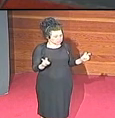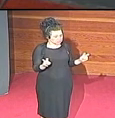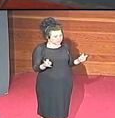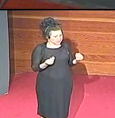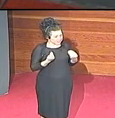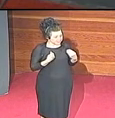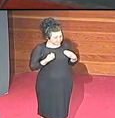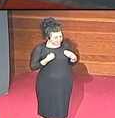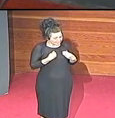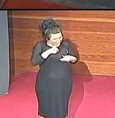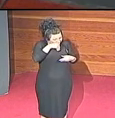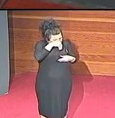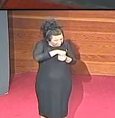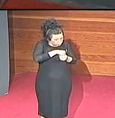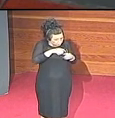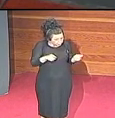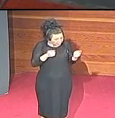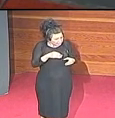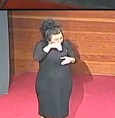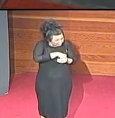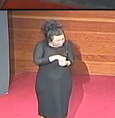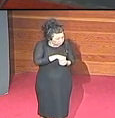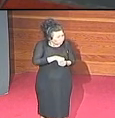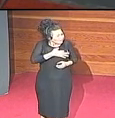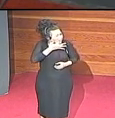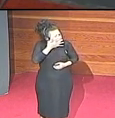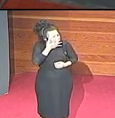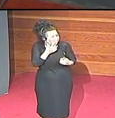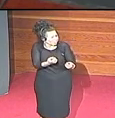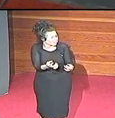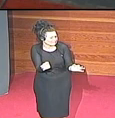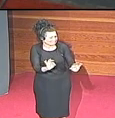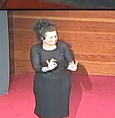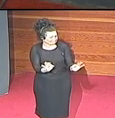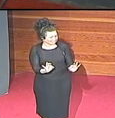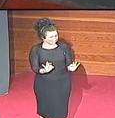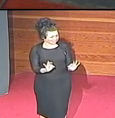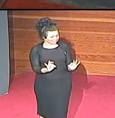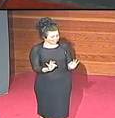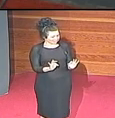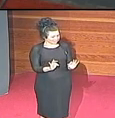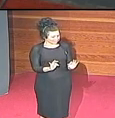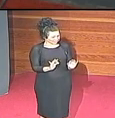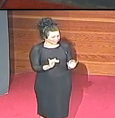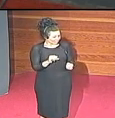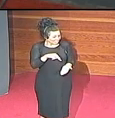la propaganda, no necesita la realidad, existe por sí mismo.